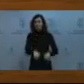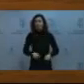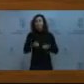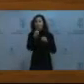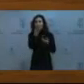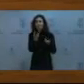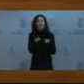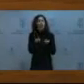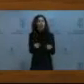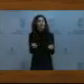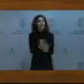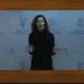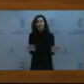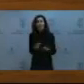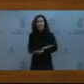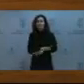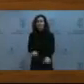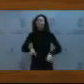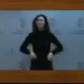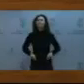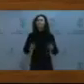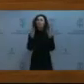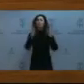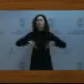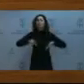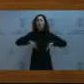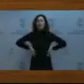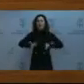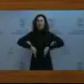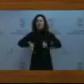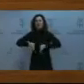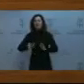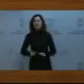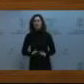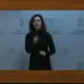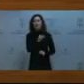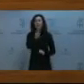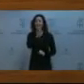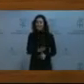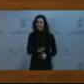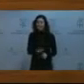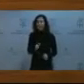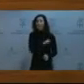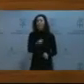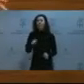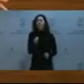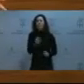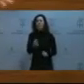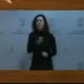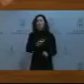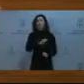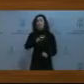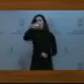asumirá 8 carreteras, la quinta parte de la red viaria privada de todo el país. Se desconoce cuánto dinero público